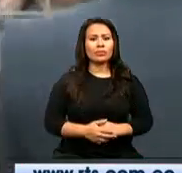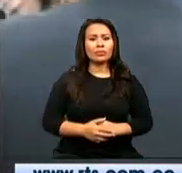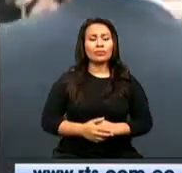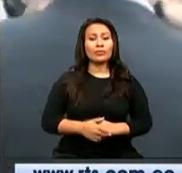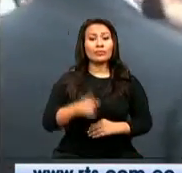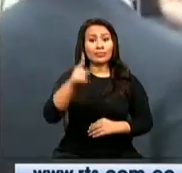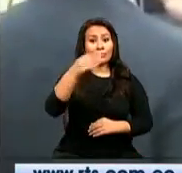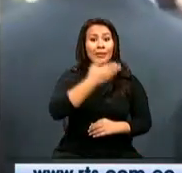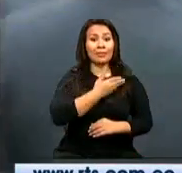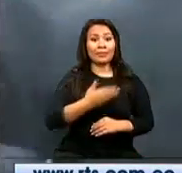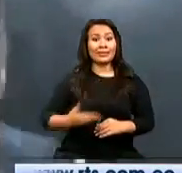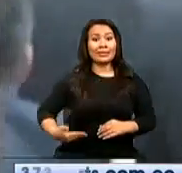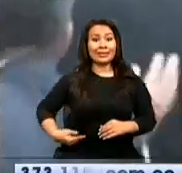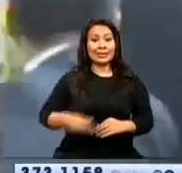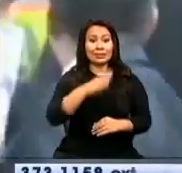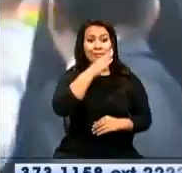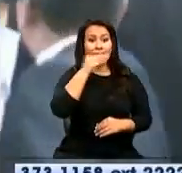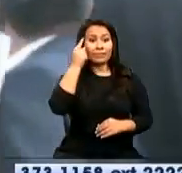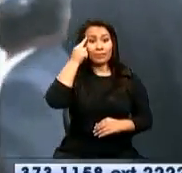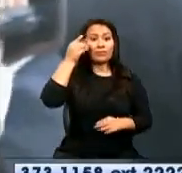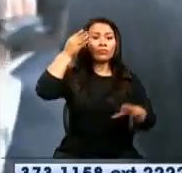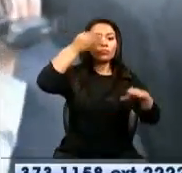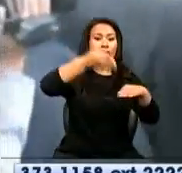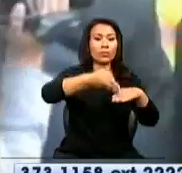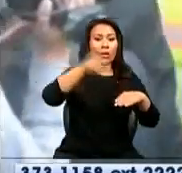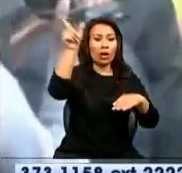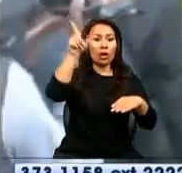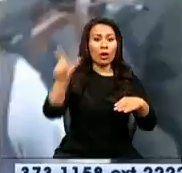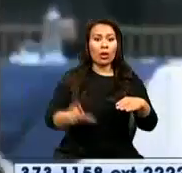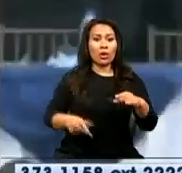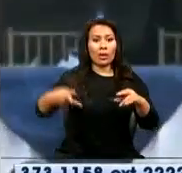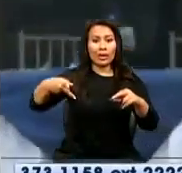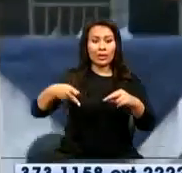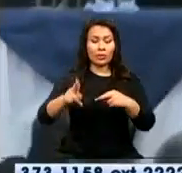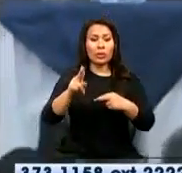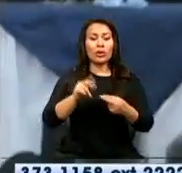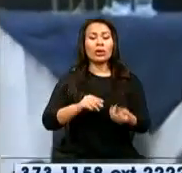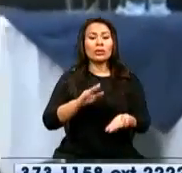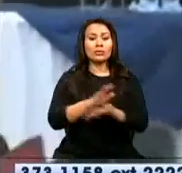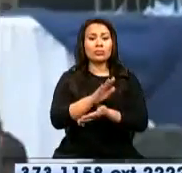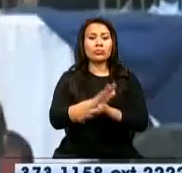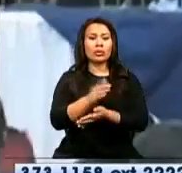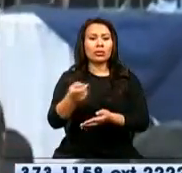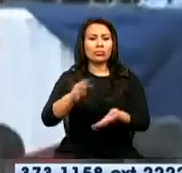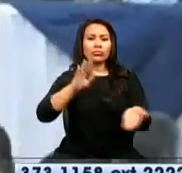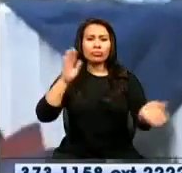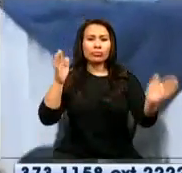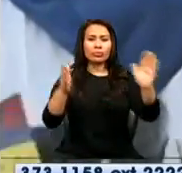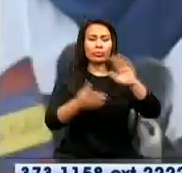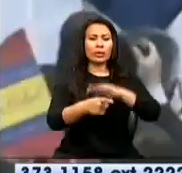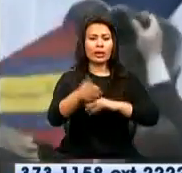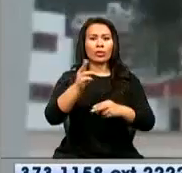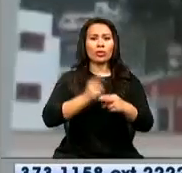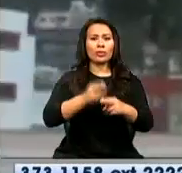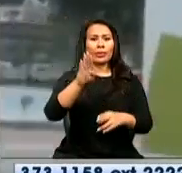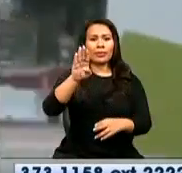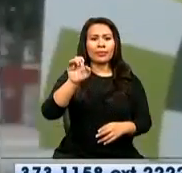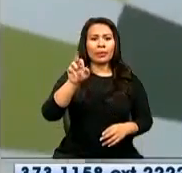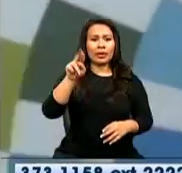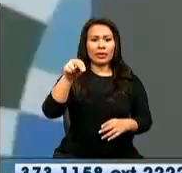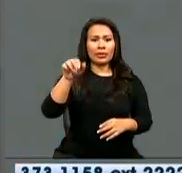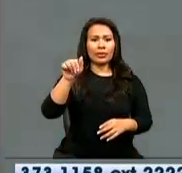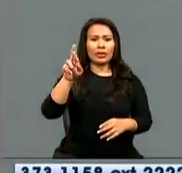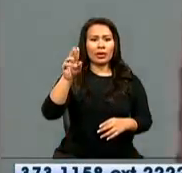El presidente Rafael Correa llegó a Loja para la inauguración de la Unidad Educativa del Milenio Bernardo Valdivieso, que alberga